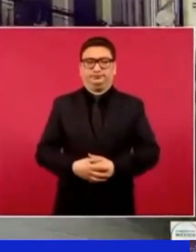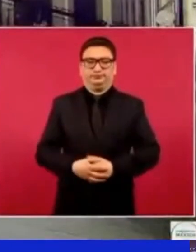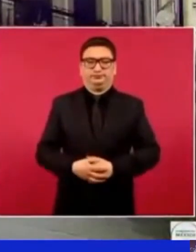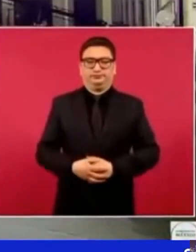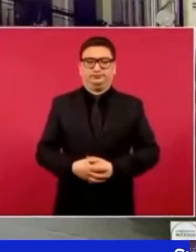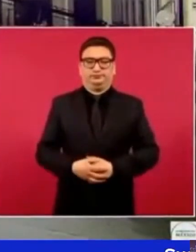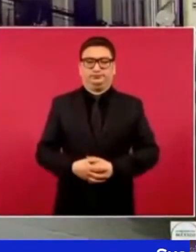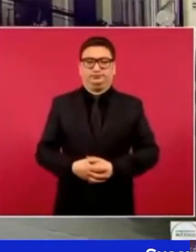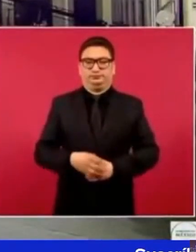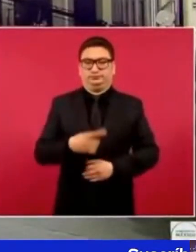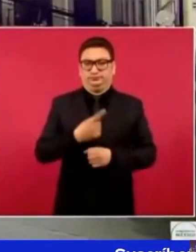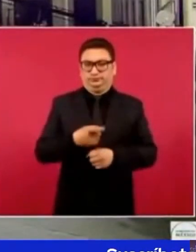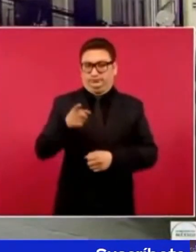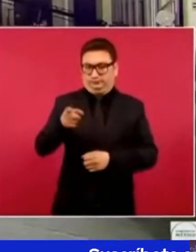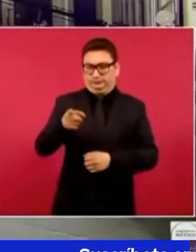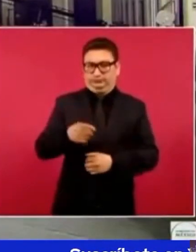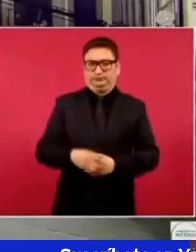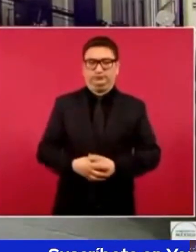La primera.